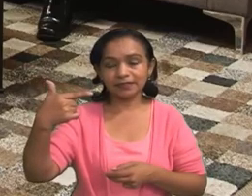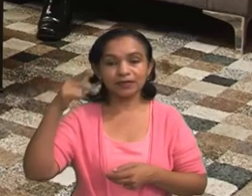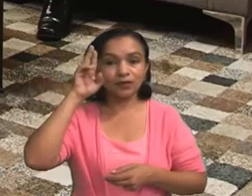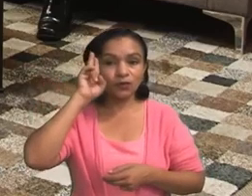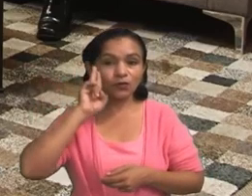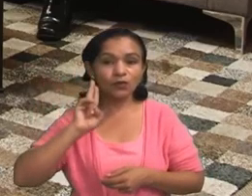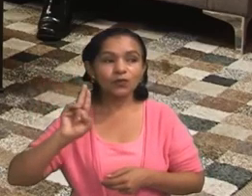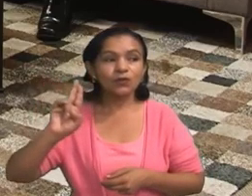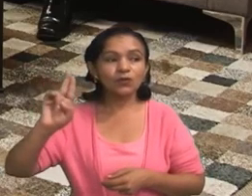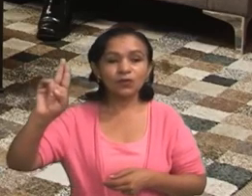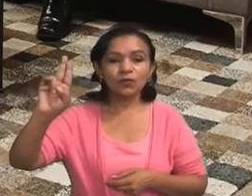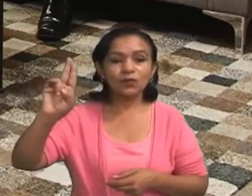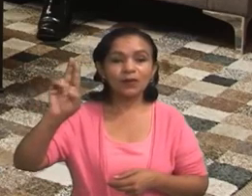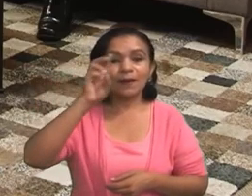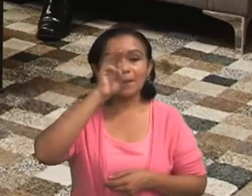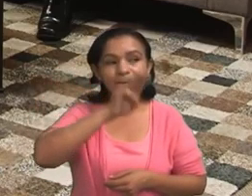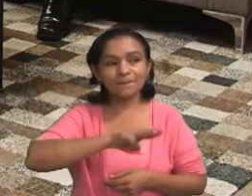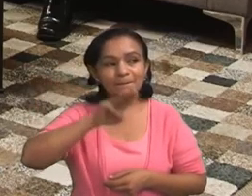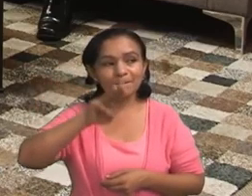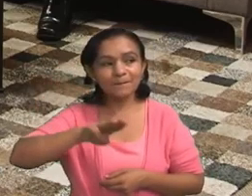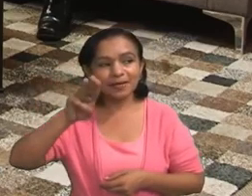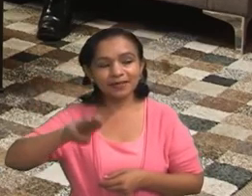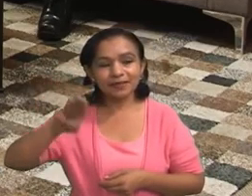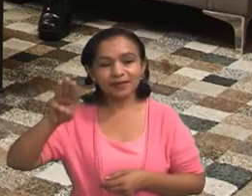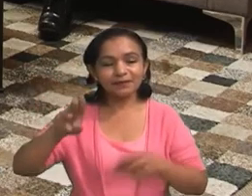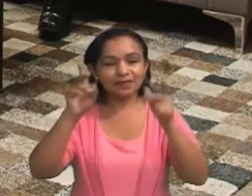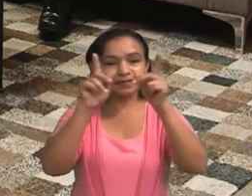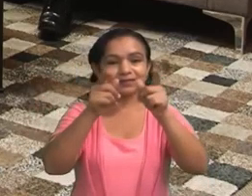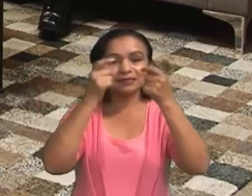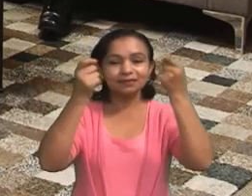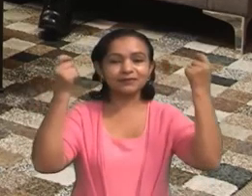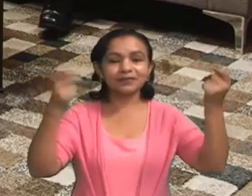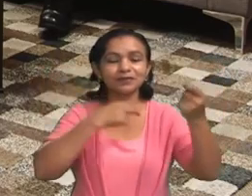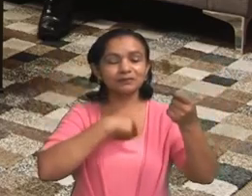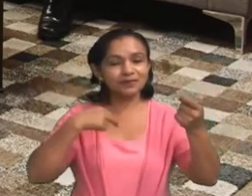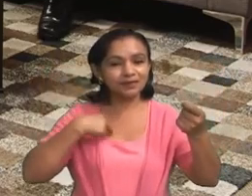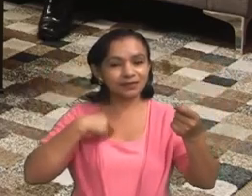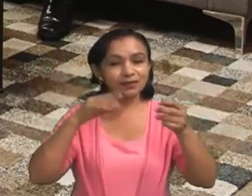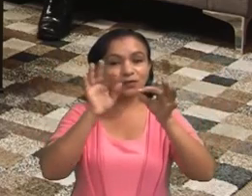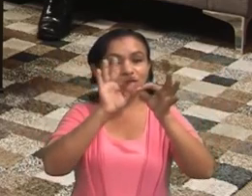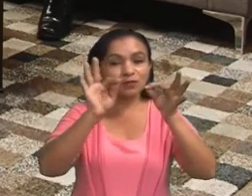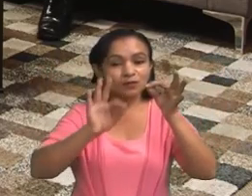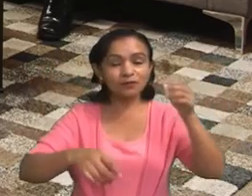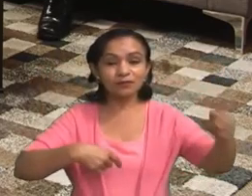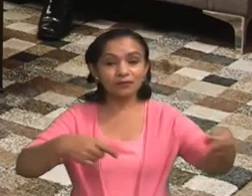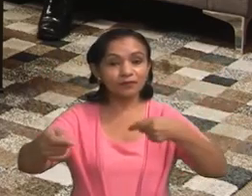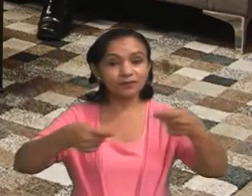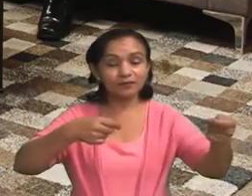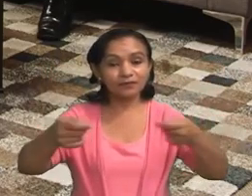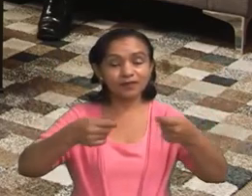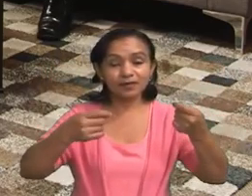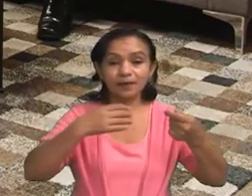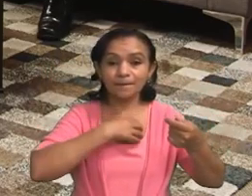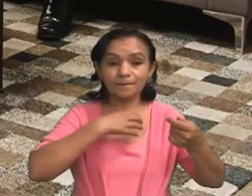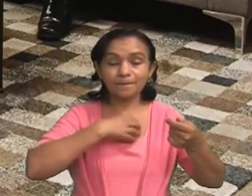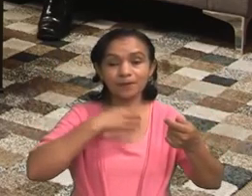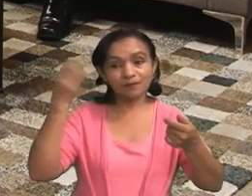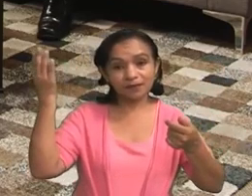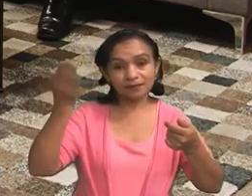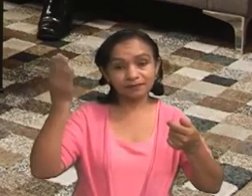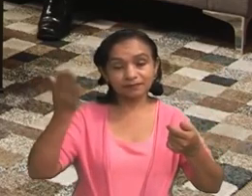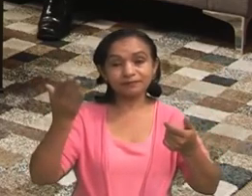Pero en Matagalpa vamos a estarlo celebrando ahí, tanto la feria como las actividades propias del Congreso